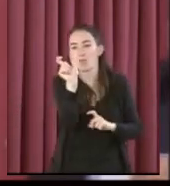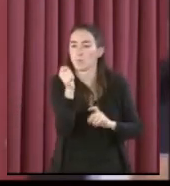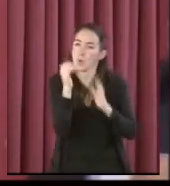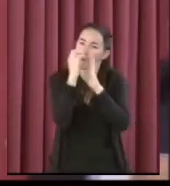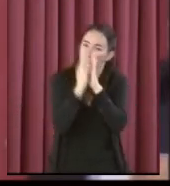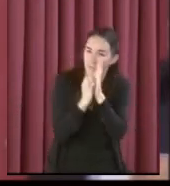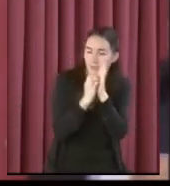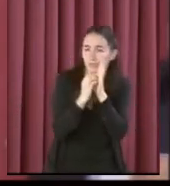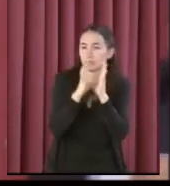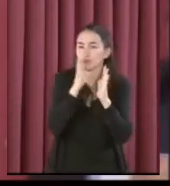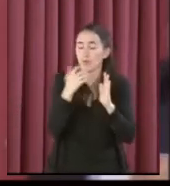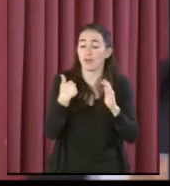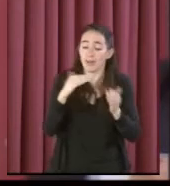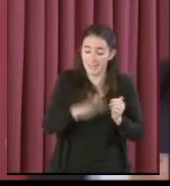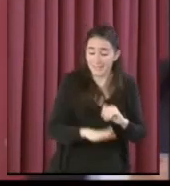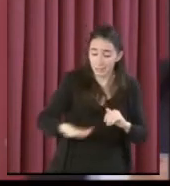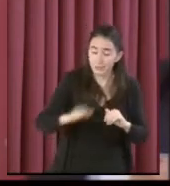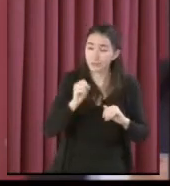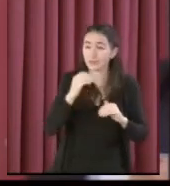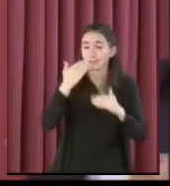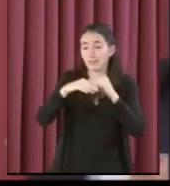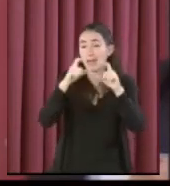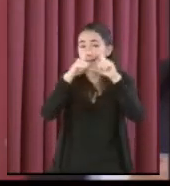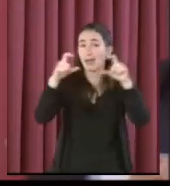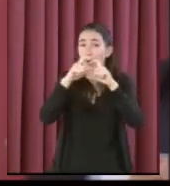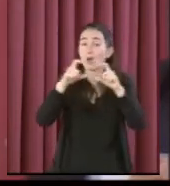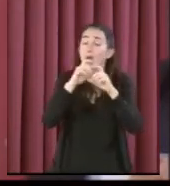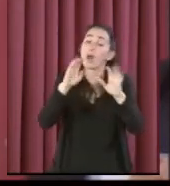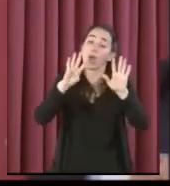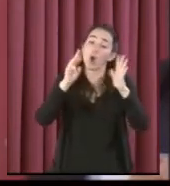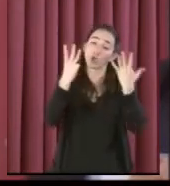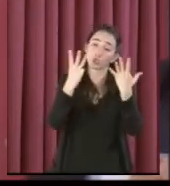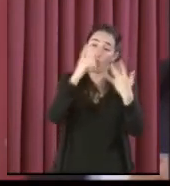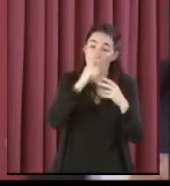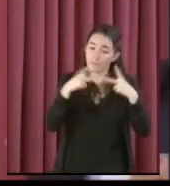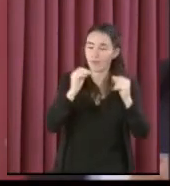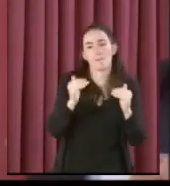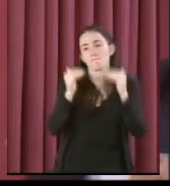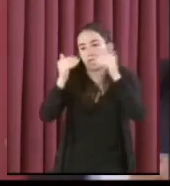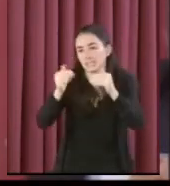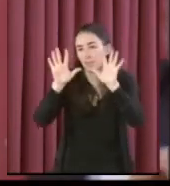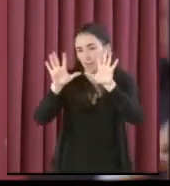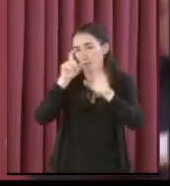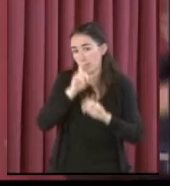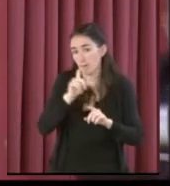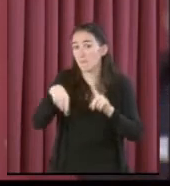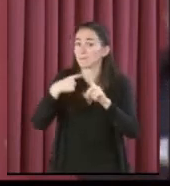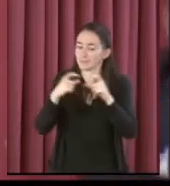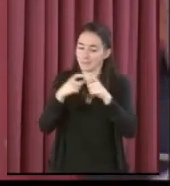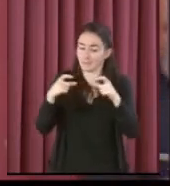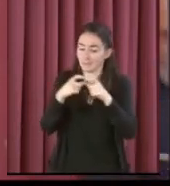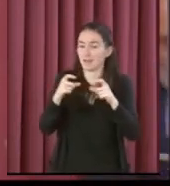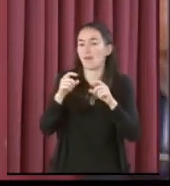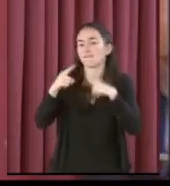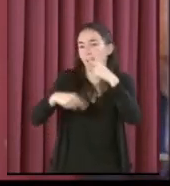bono peque a los 10 años para los logroñeses. Y tramitamos además en estos momentos el carné para familias